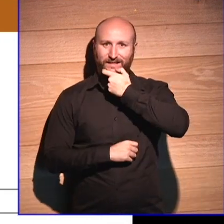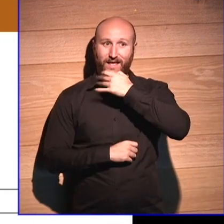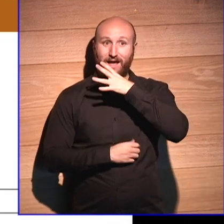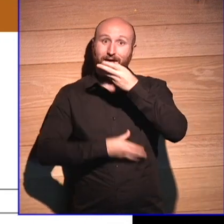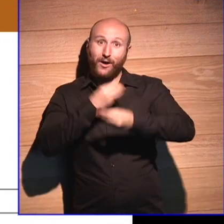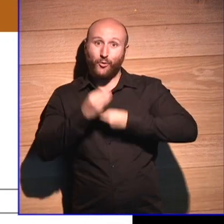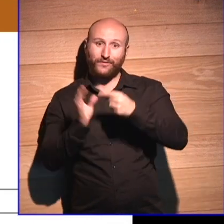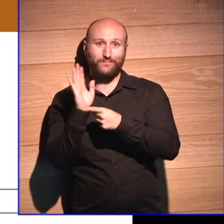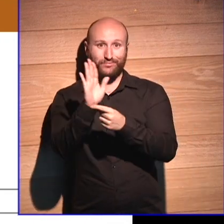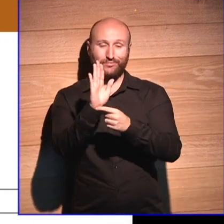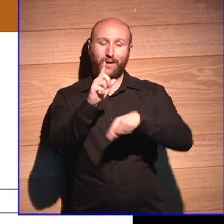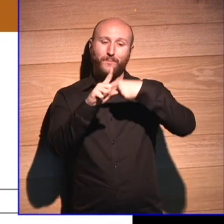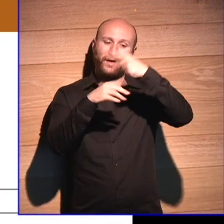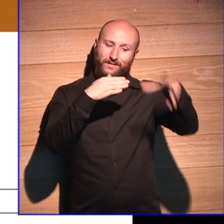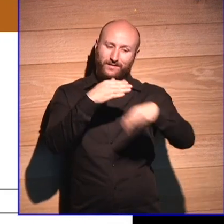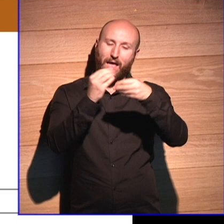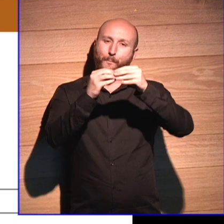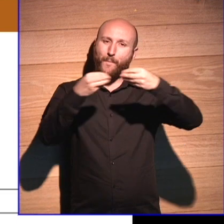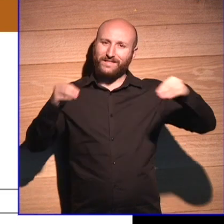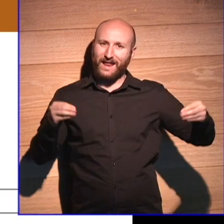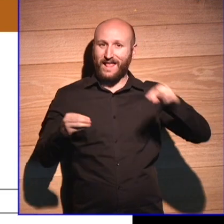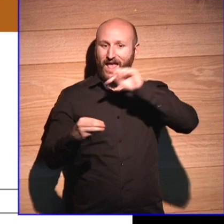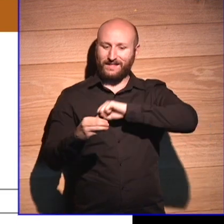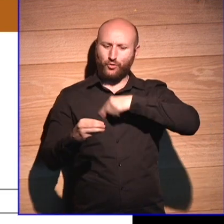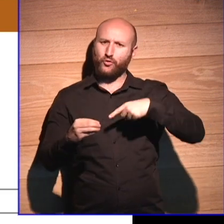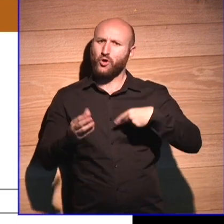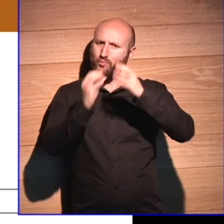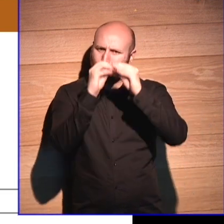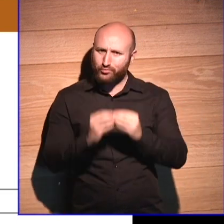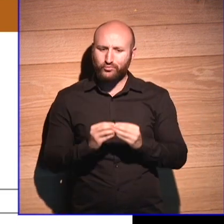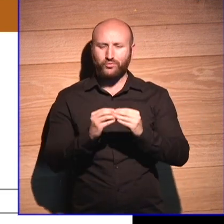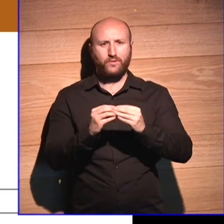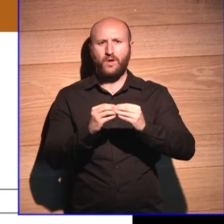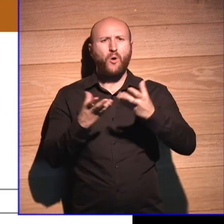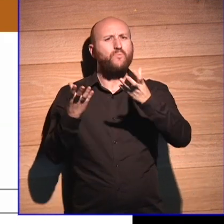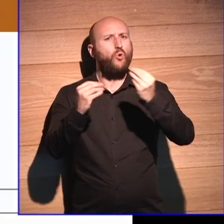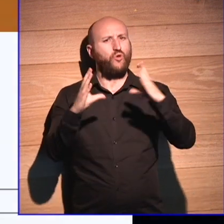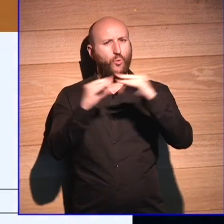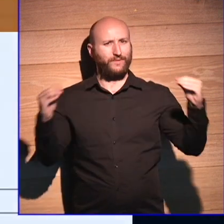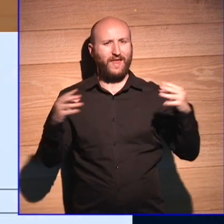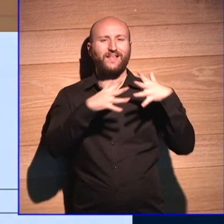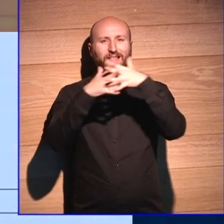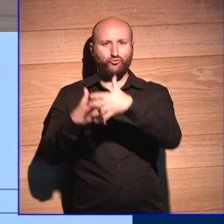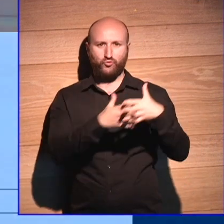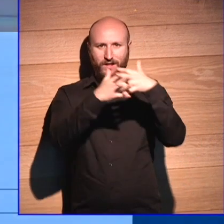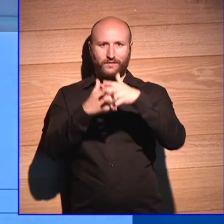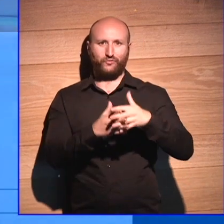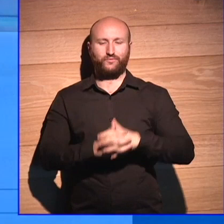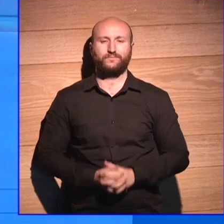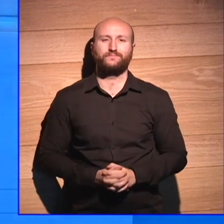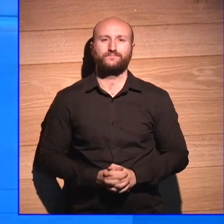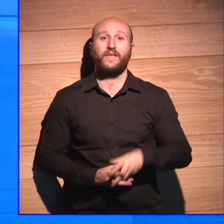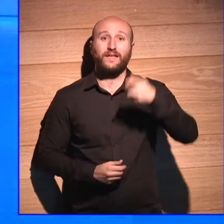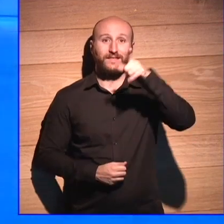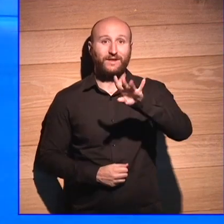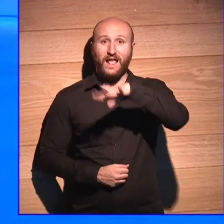unos materiales éticos que he desarrollado en diversas universidades de Estados Unidos. También en